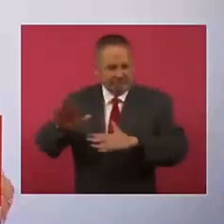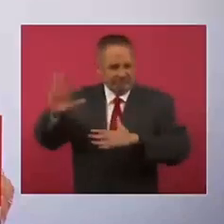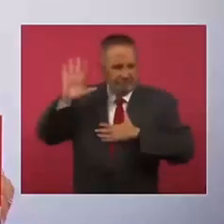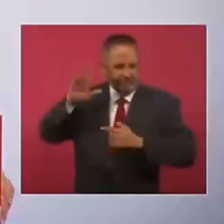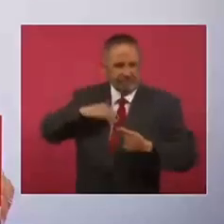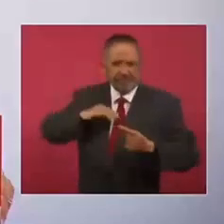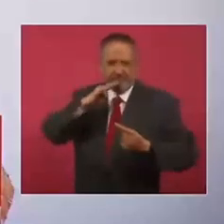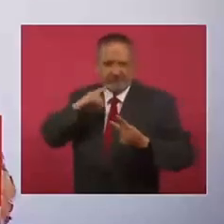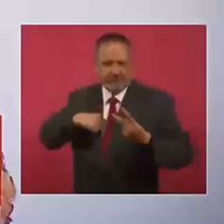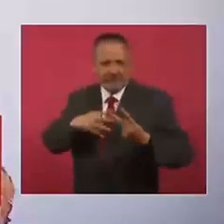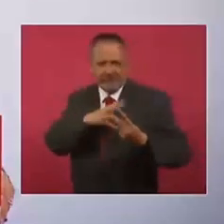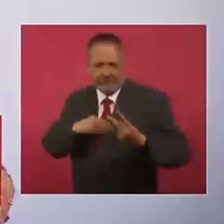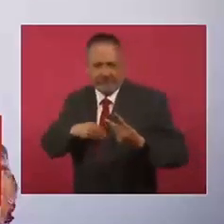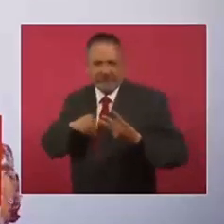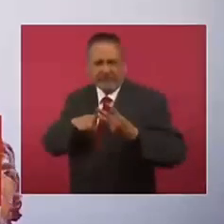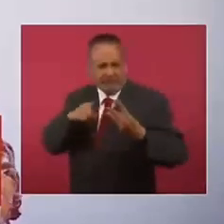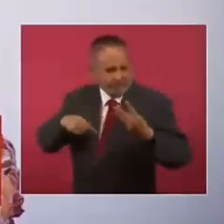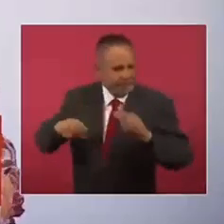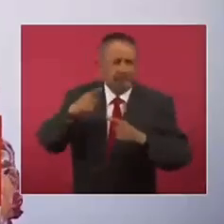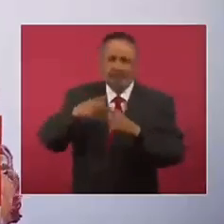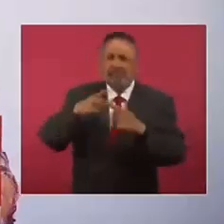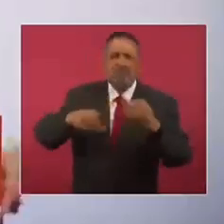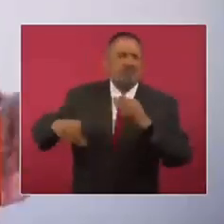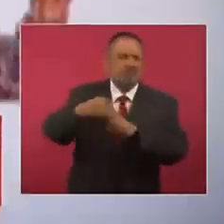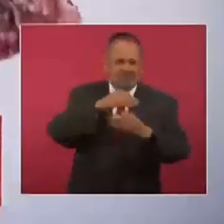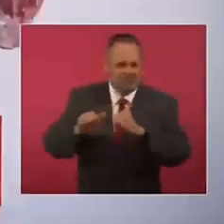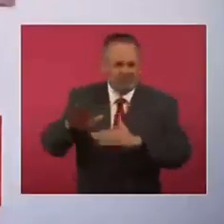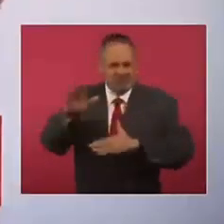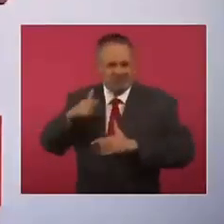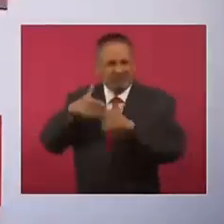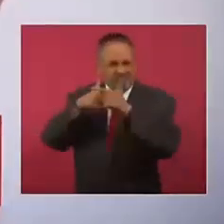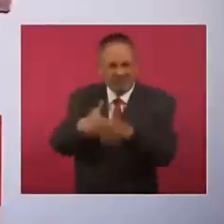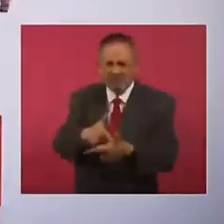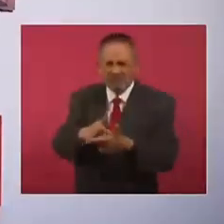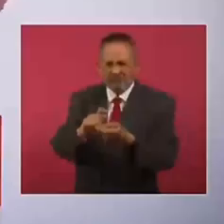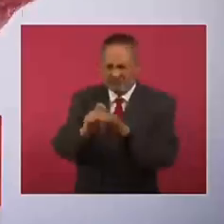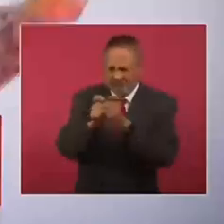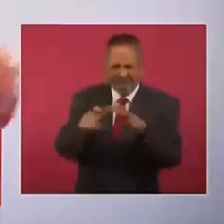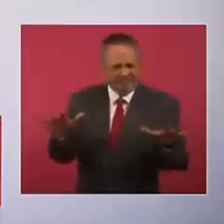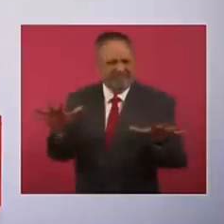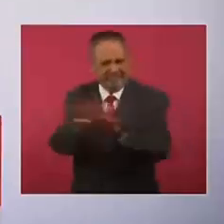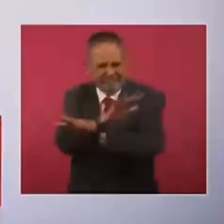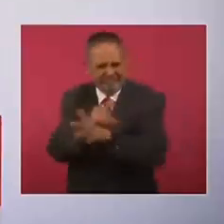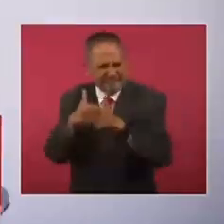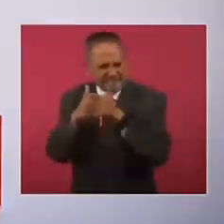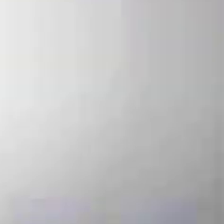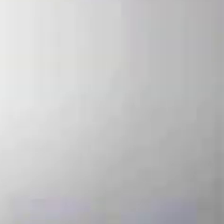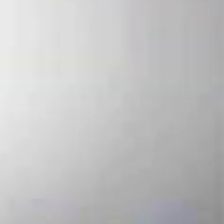por mi hija, por mí, por todas ustedes, ¡que siga la transformación!